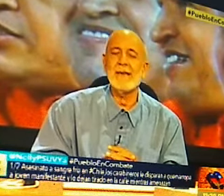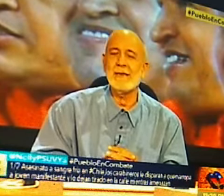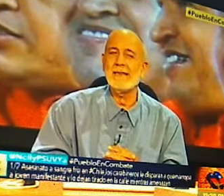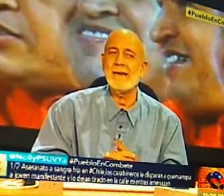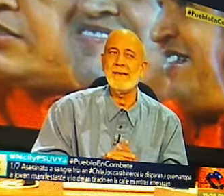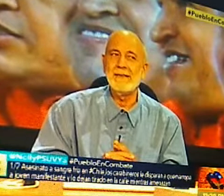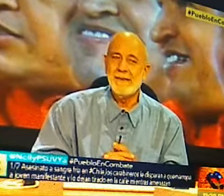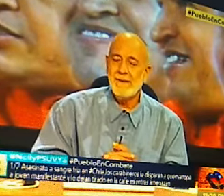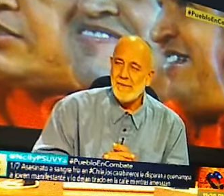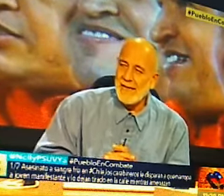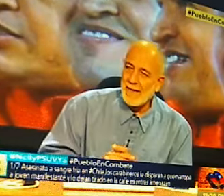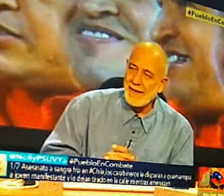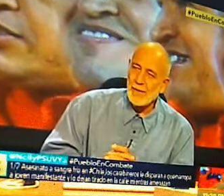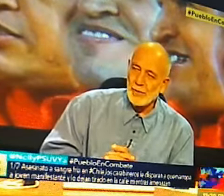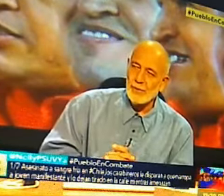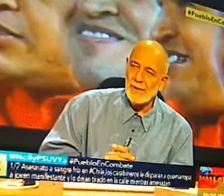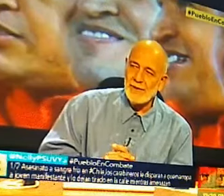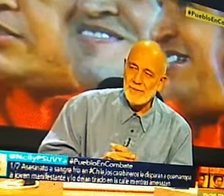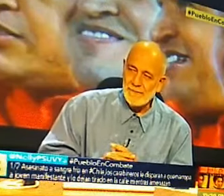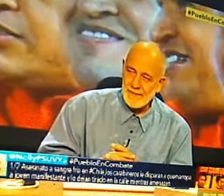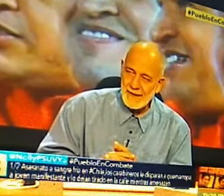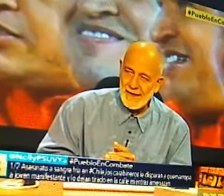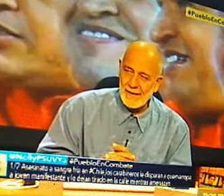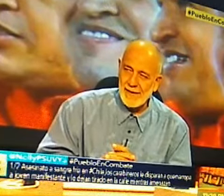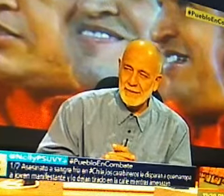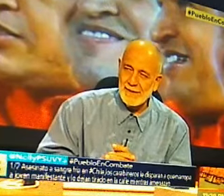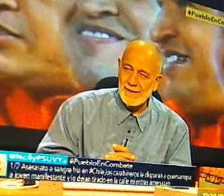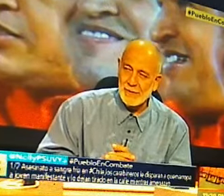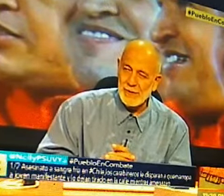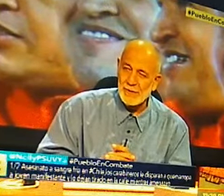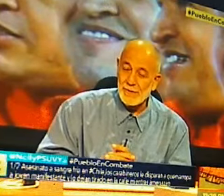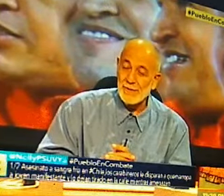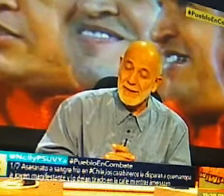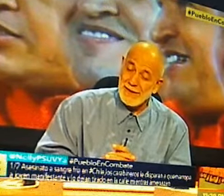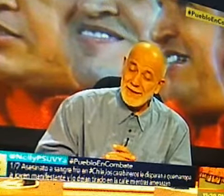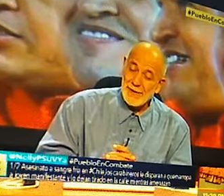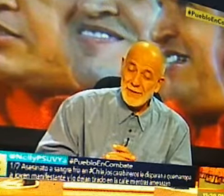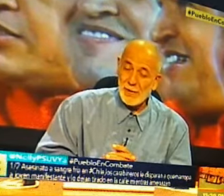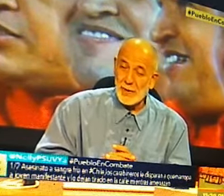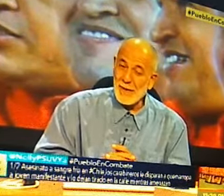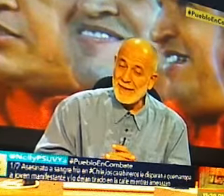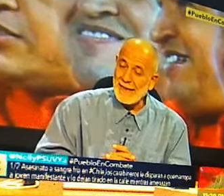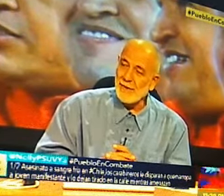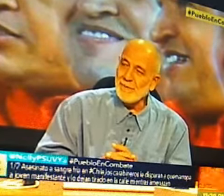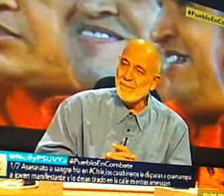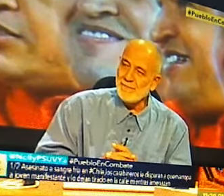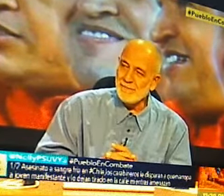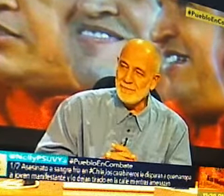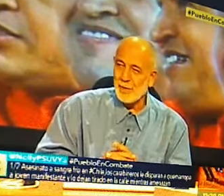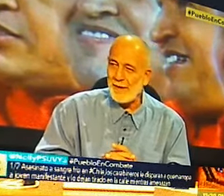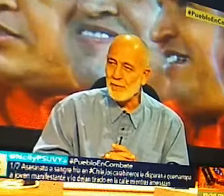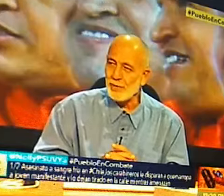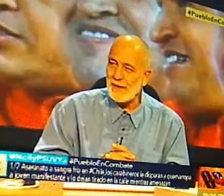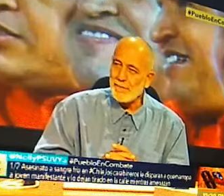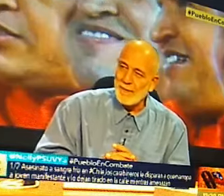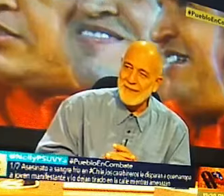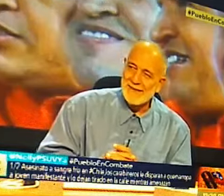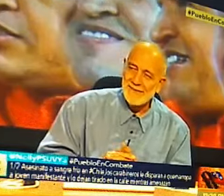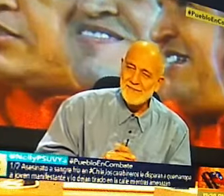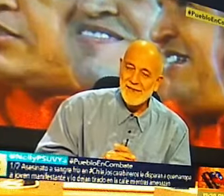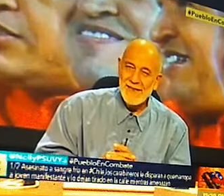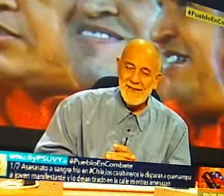que recuerda a Chávez y cada vez que lo escucha hablando y cada vez que uno dice, Dios mío, lo pudimos haber tenido todavía mucho tiempo